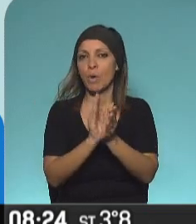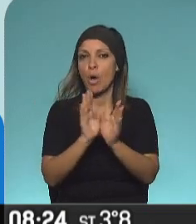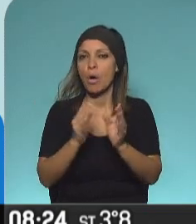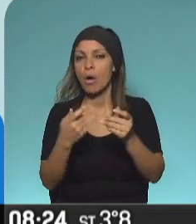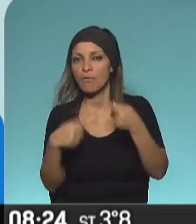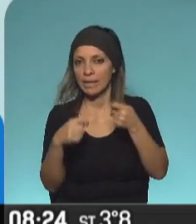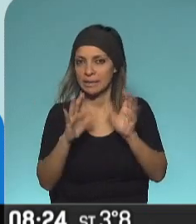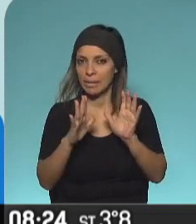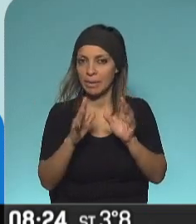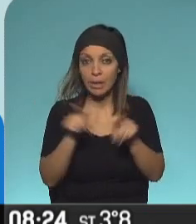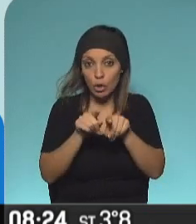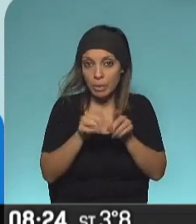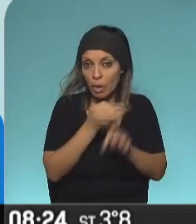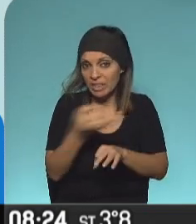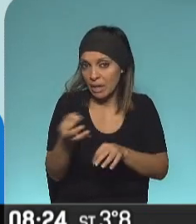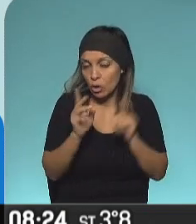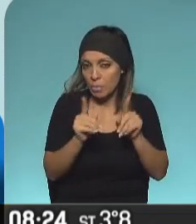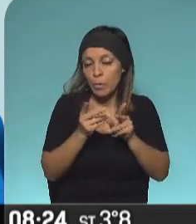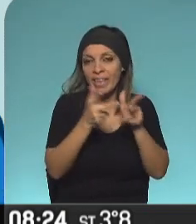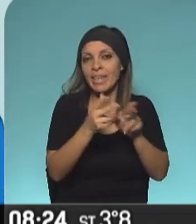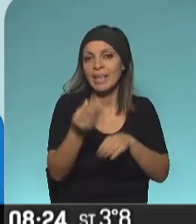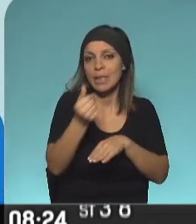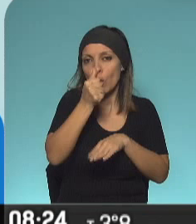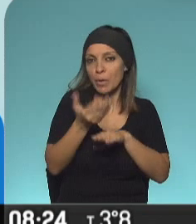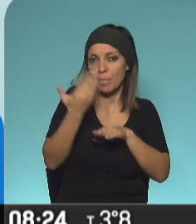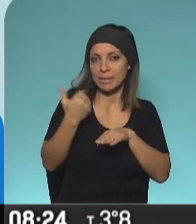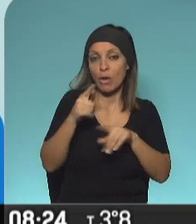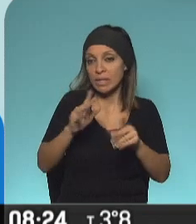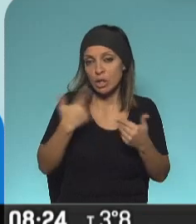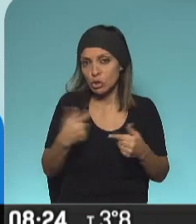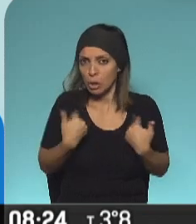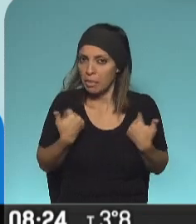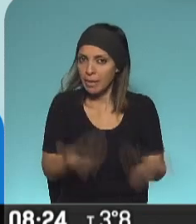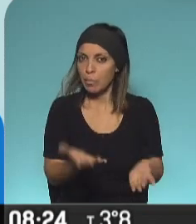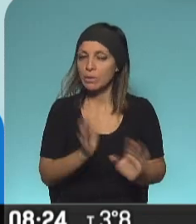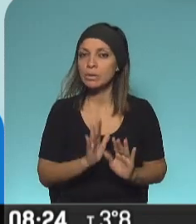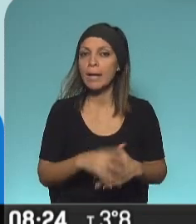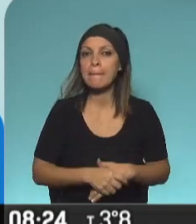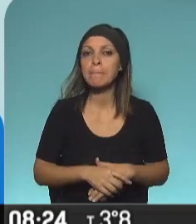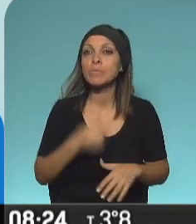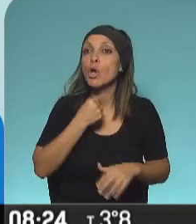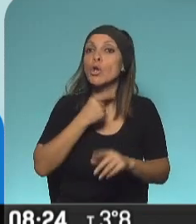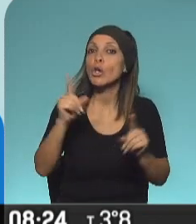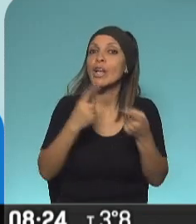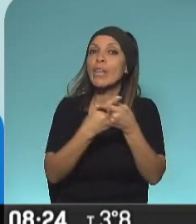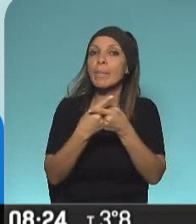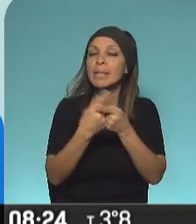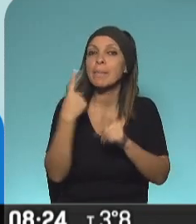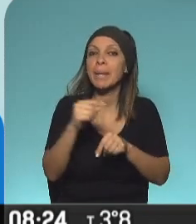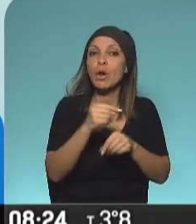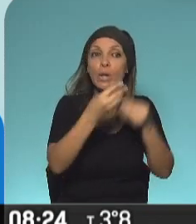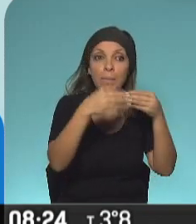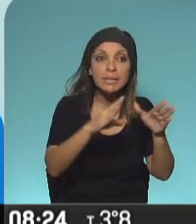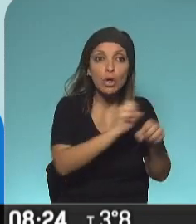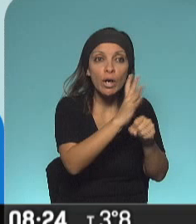dije este fin de semana, exactamente eso, y es lo que este gobierno está dispuesto a hacer. Ministro, no quiero debatir con usted, pero desde que empezó la